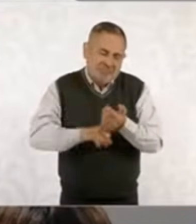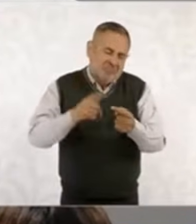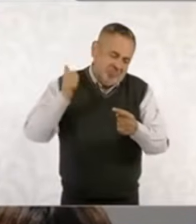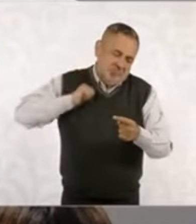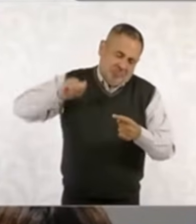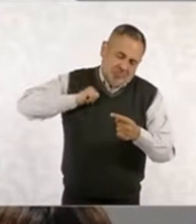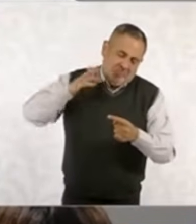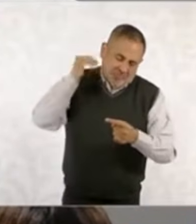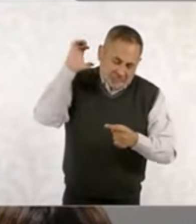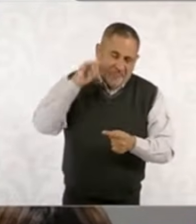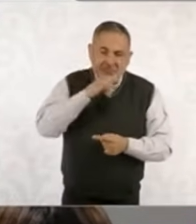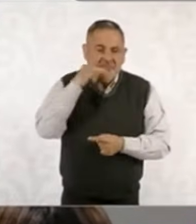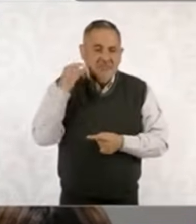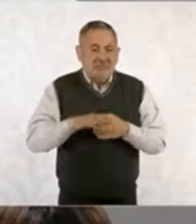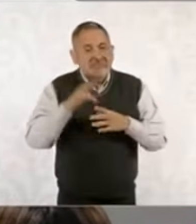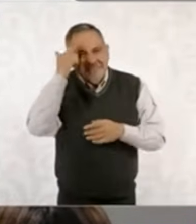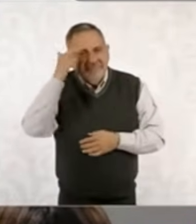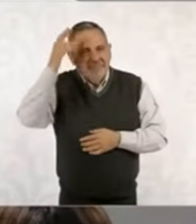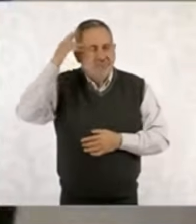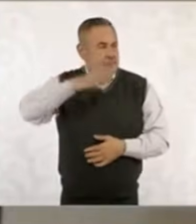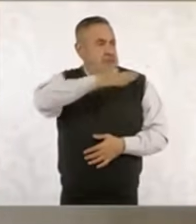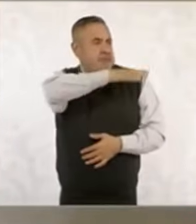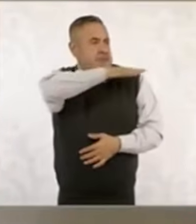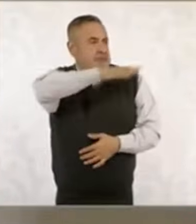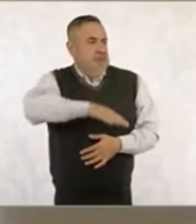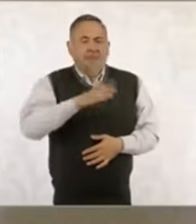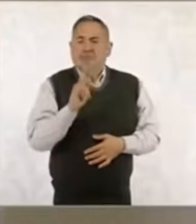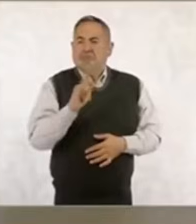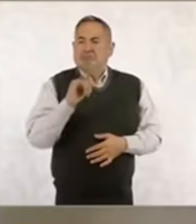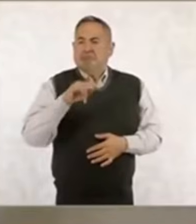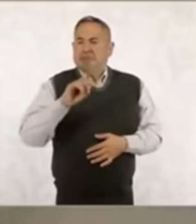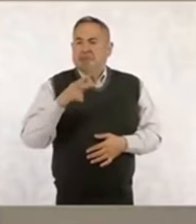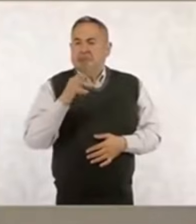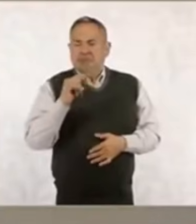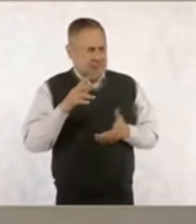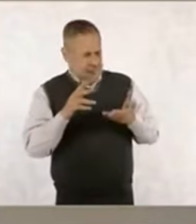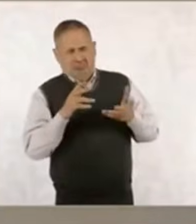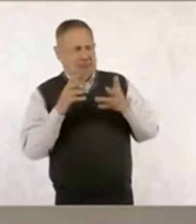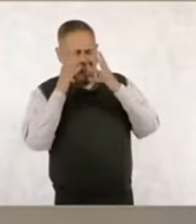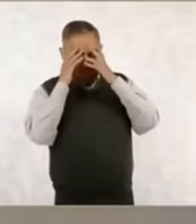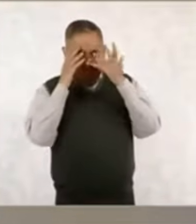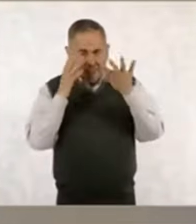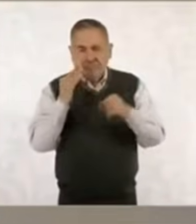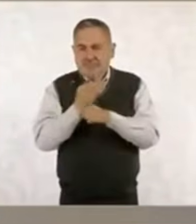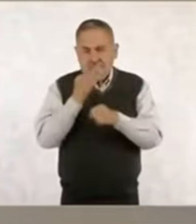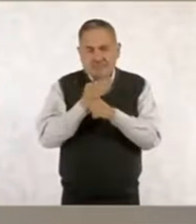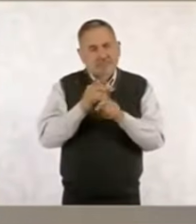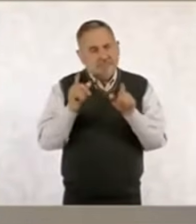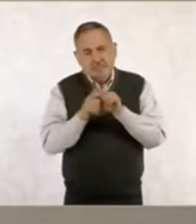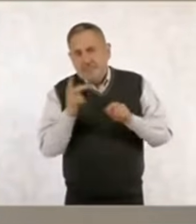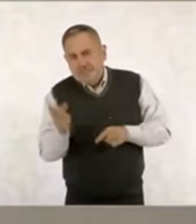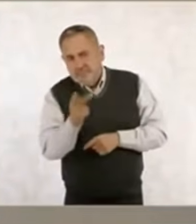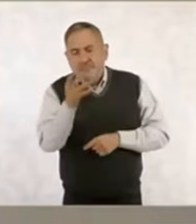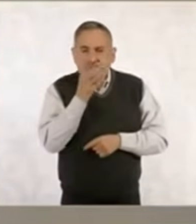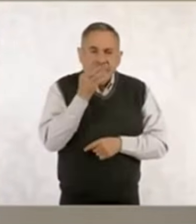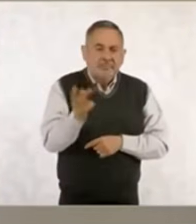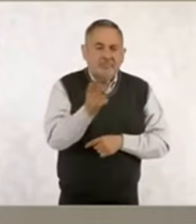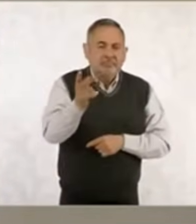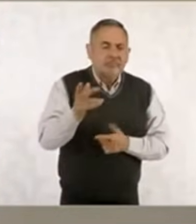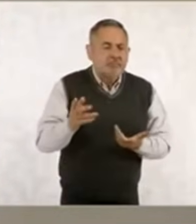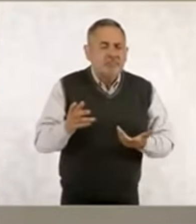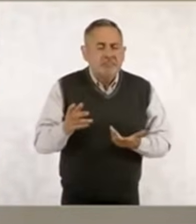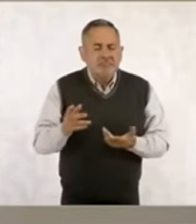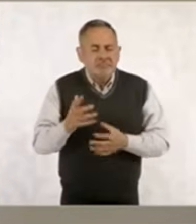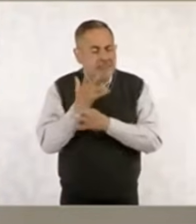decir mi general Pinochet o este tipo de expresiones. Quisiera citar y con esto preguntar ahora sí a